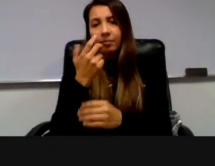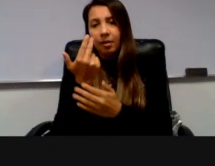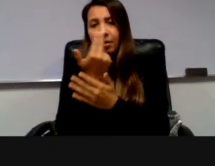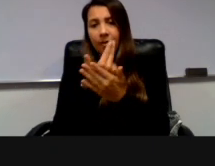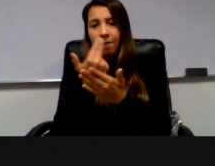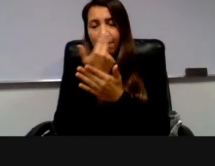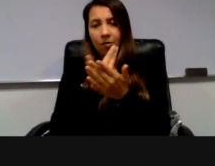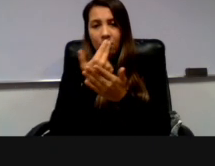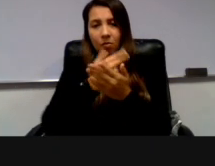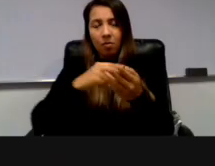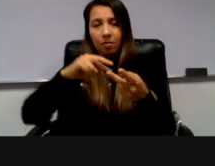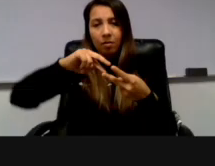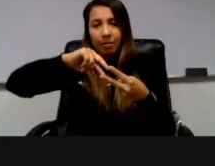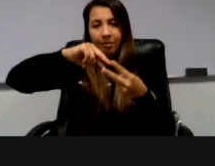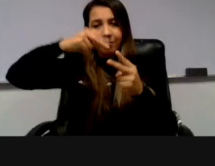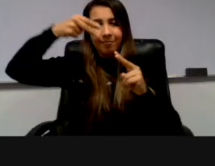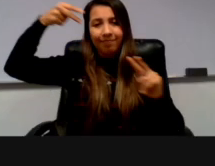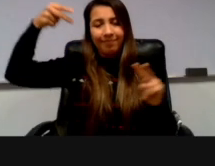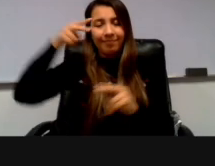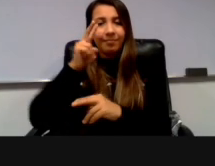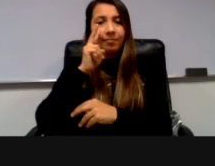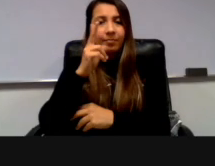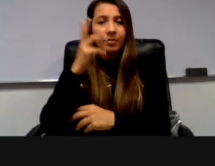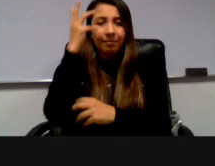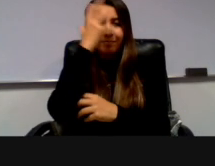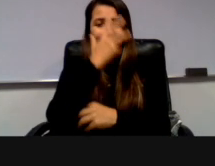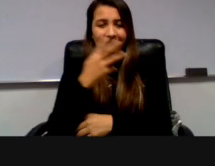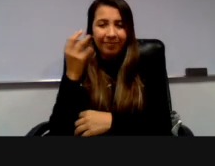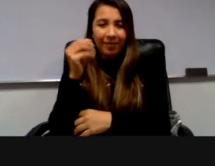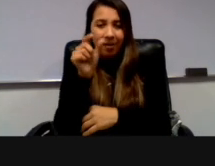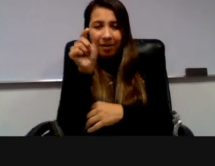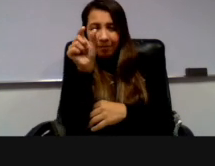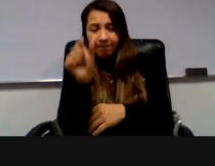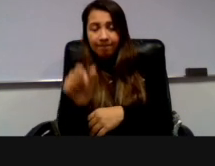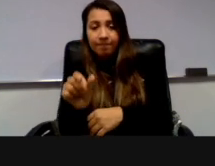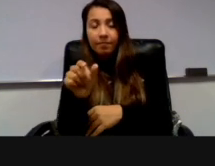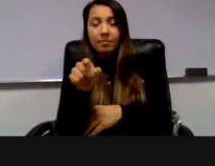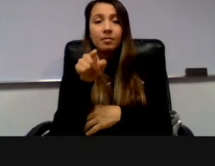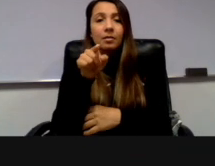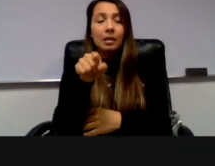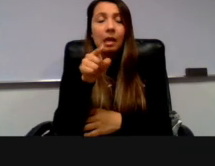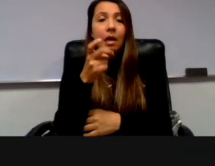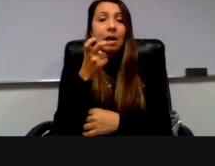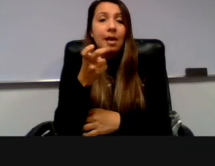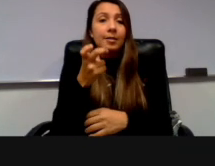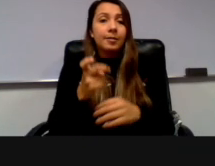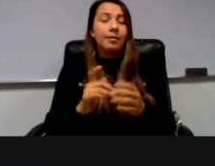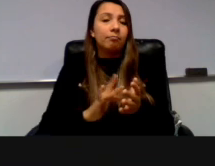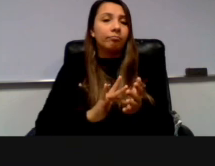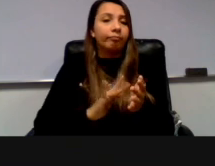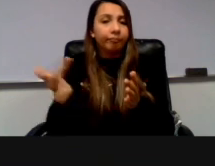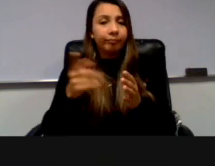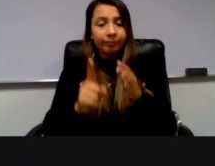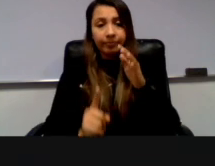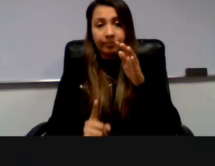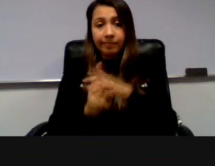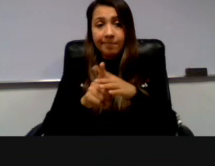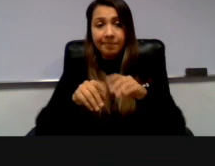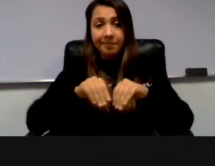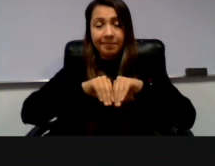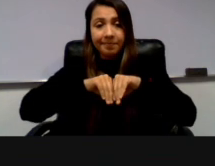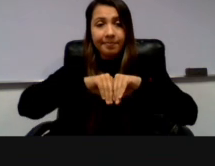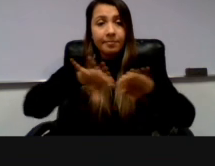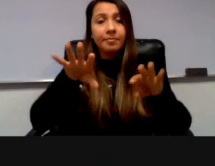muy bonito, en el lado izquierdo de la imagen. Y es a partir de este